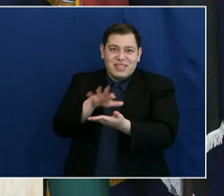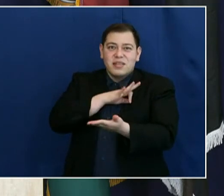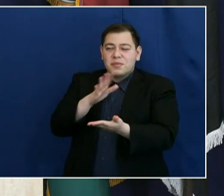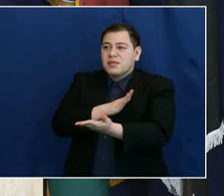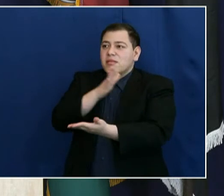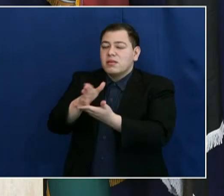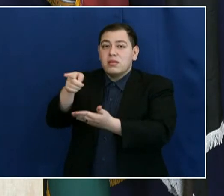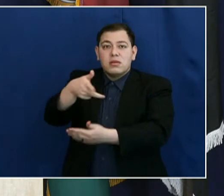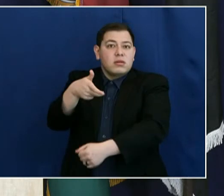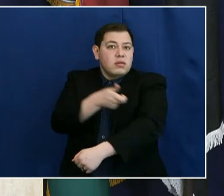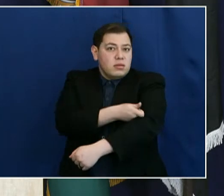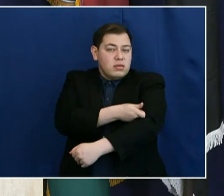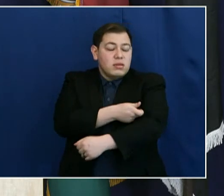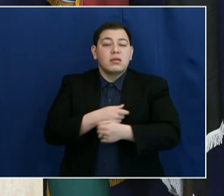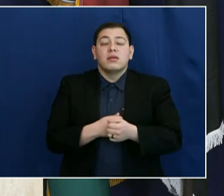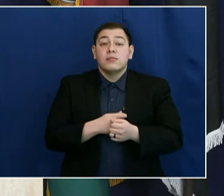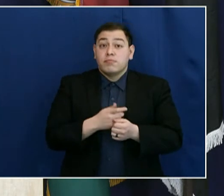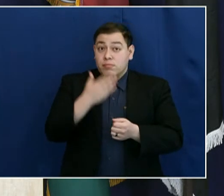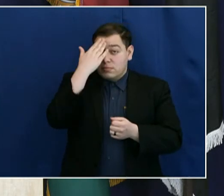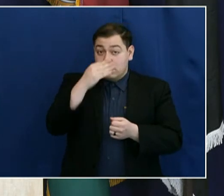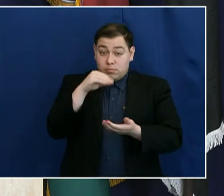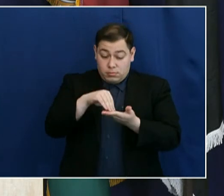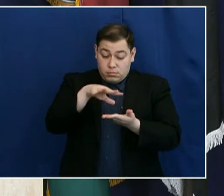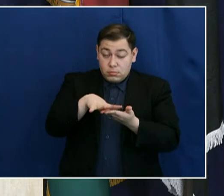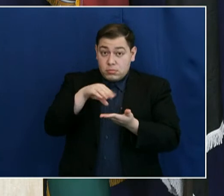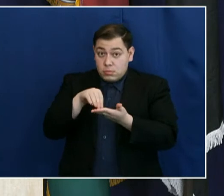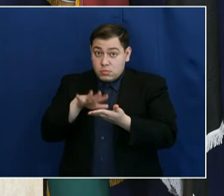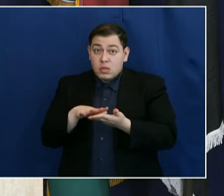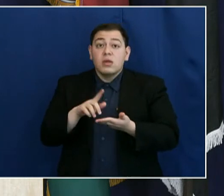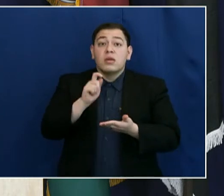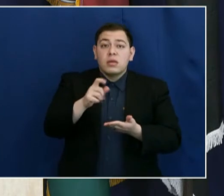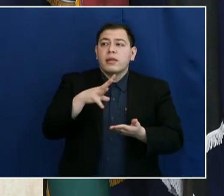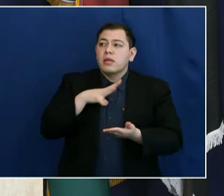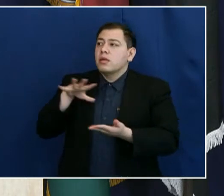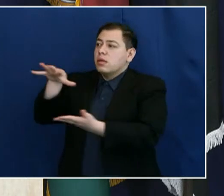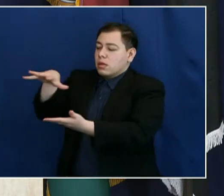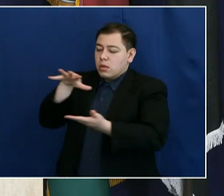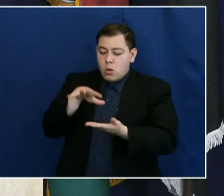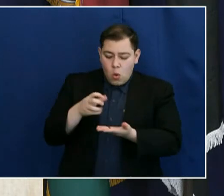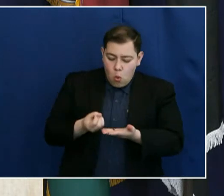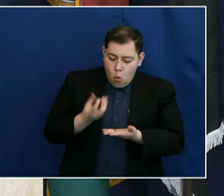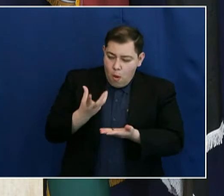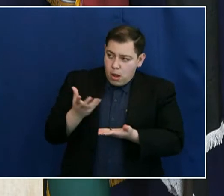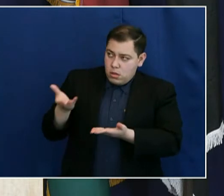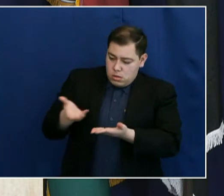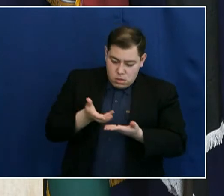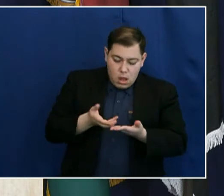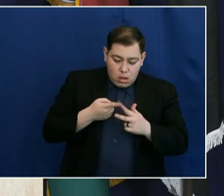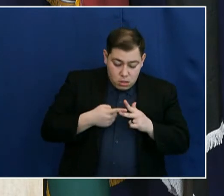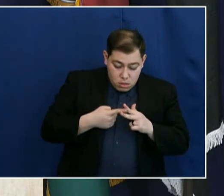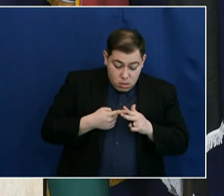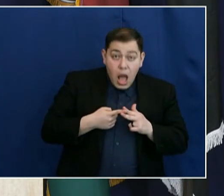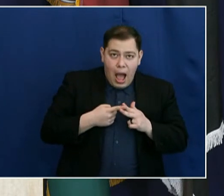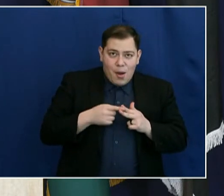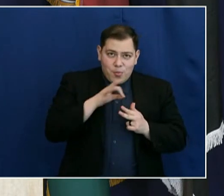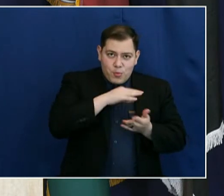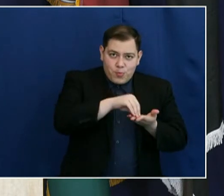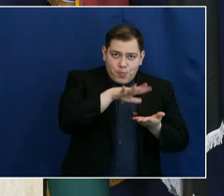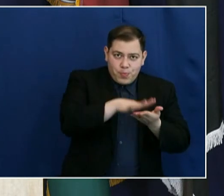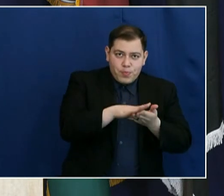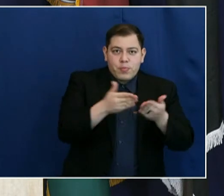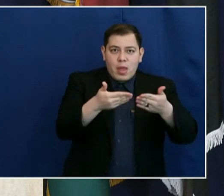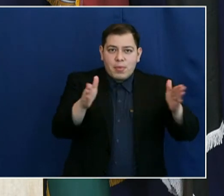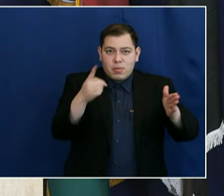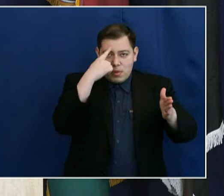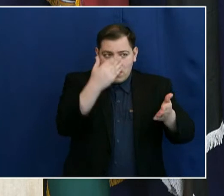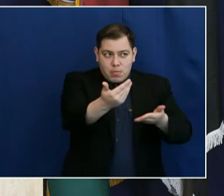vamos a manejar la cantidad de citas dependiendo del número de vacunas que existan. Así que si usted ya es elegible para la